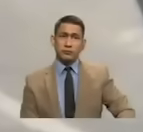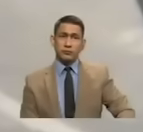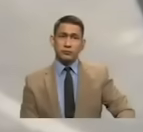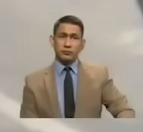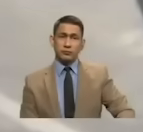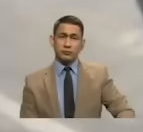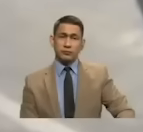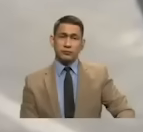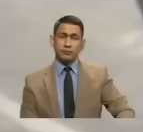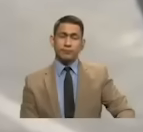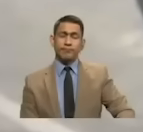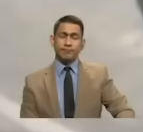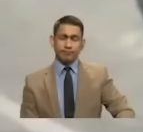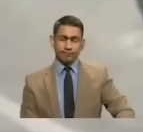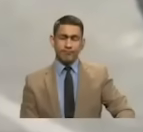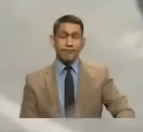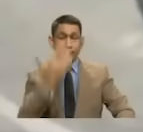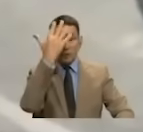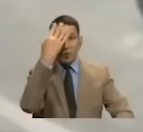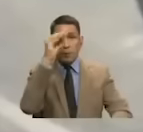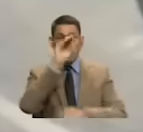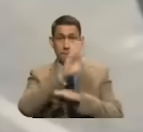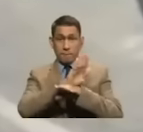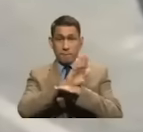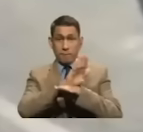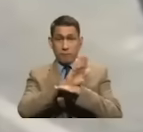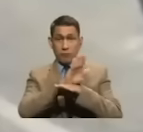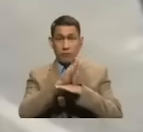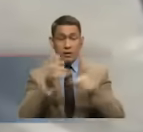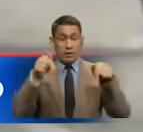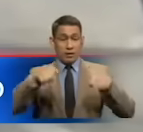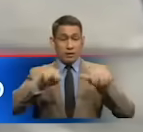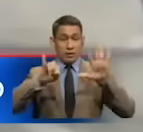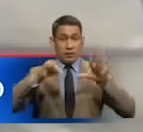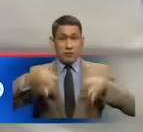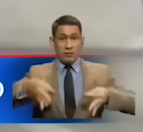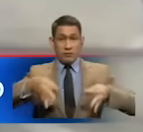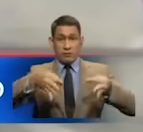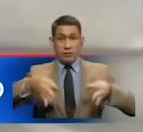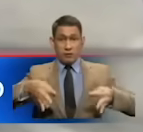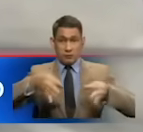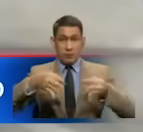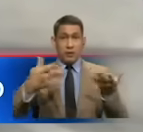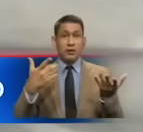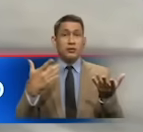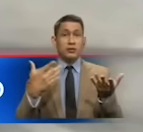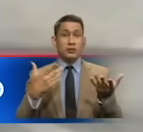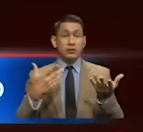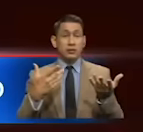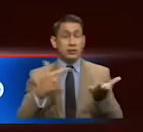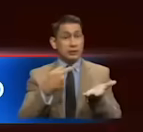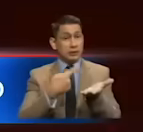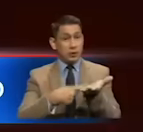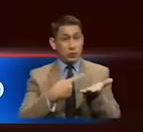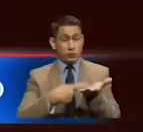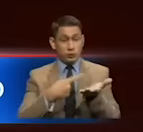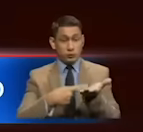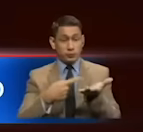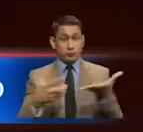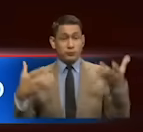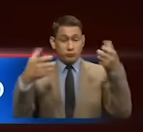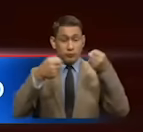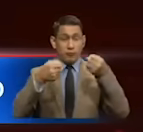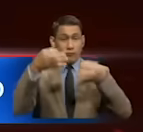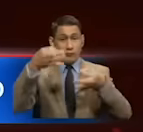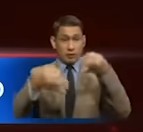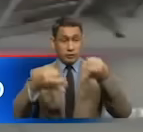Así es, amigos televidentes, compañeros, muy buenas tardes. Este 6 de febrero se llevará a cabo la audiencia evaluatoria y preparatoria de juicio en contra de los